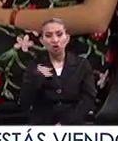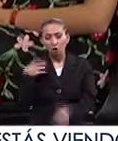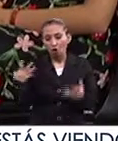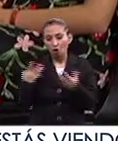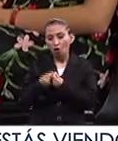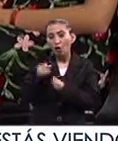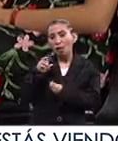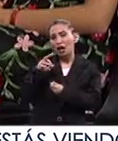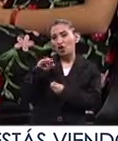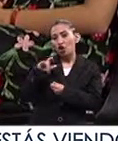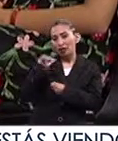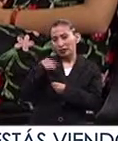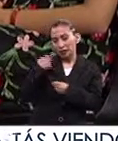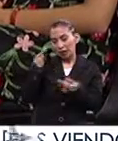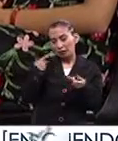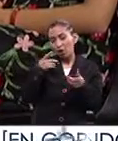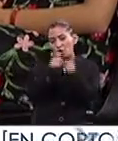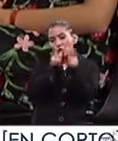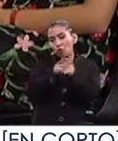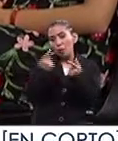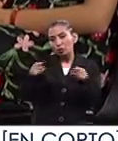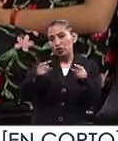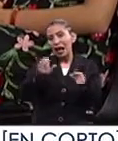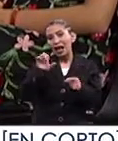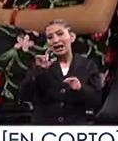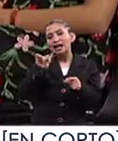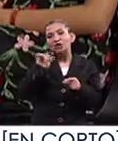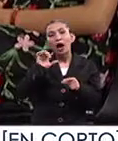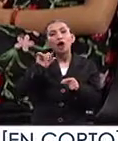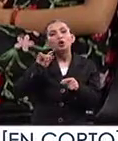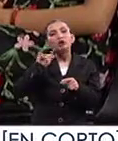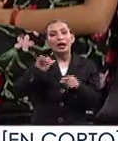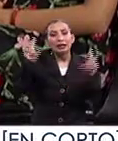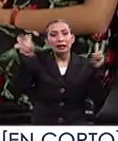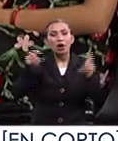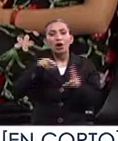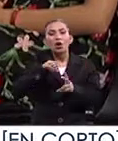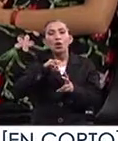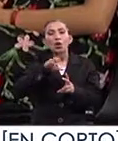junto con Mario Lavista un grupo de música electroacústica que se llamaba Quanta.